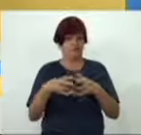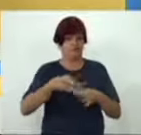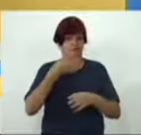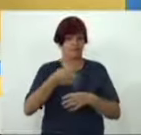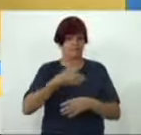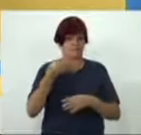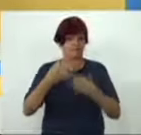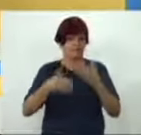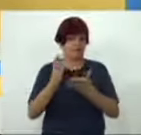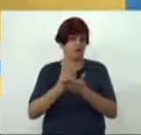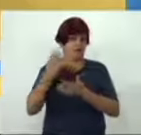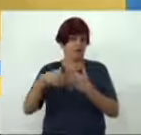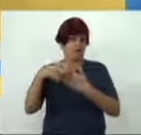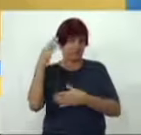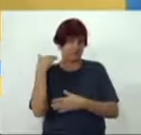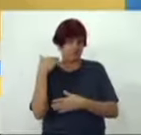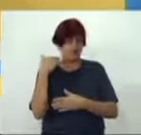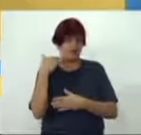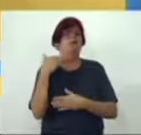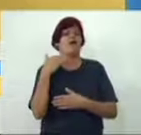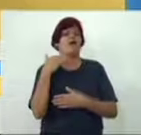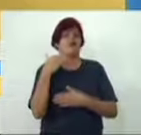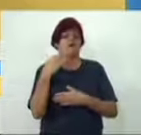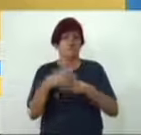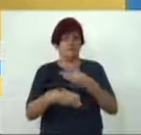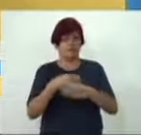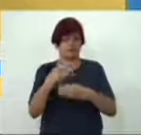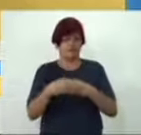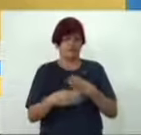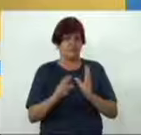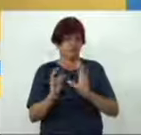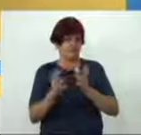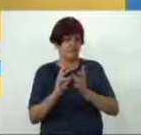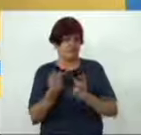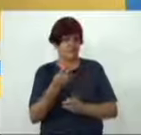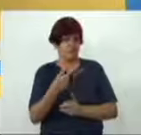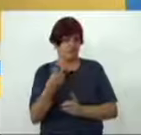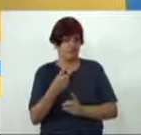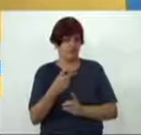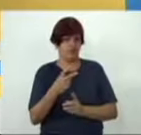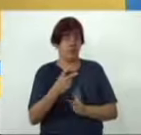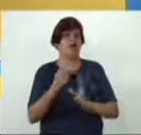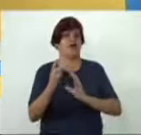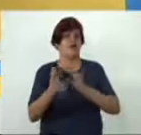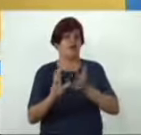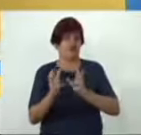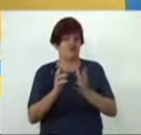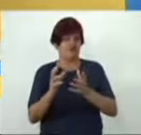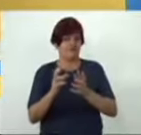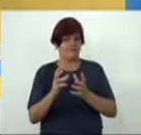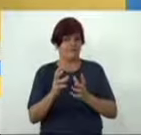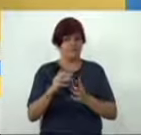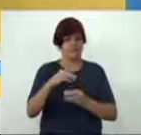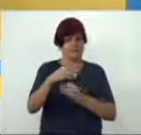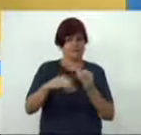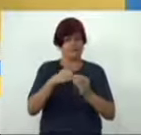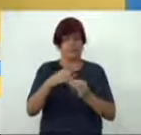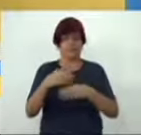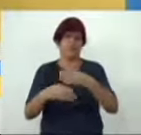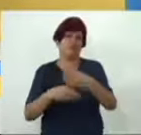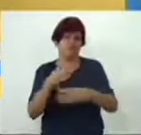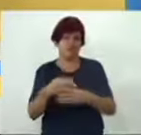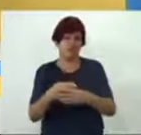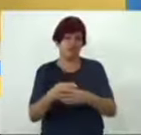la clase anterior, en el encuentro anterior, que unas veces los métodos constituyen procedimientos y otras veces